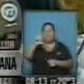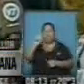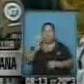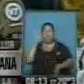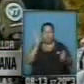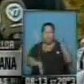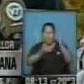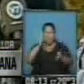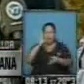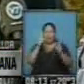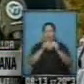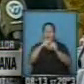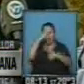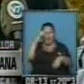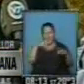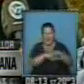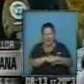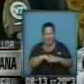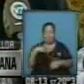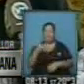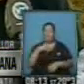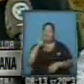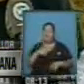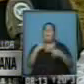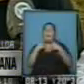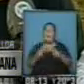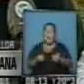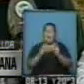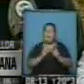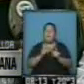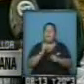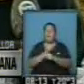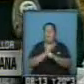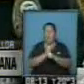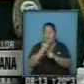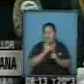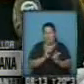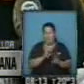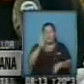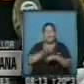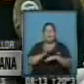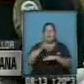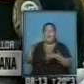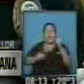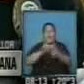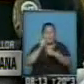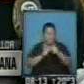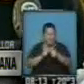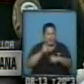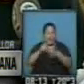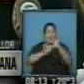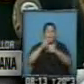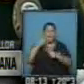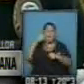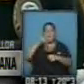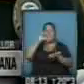reprimido y ha dejado dos compañeros hospitalizados. Nosotros lo único que estamos reclamando es mantener la fuente de trabajo, que se haga cargo la empresa, esta empresa